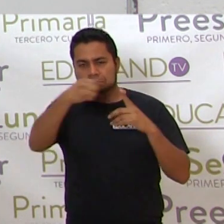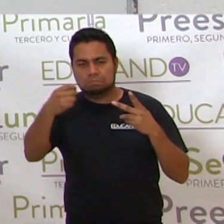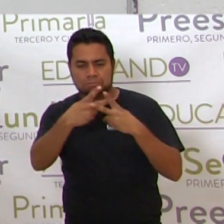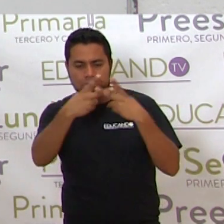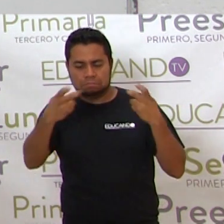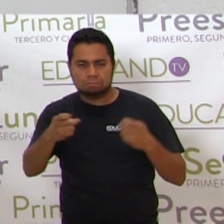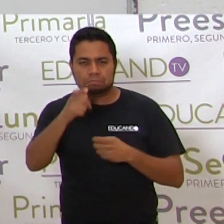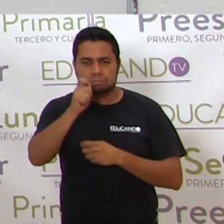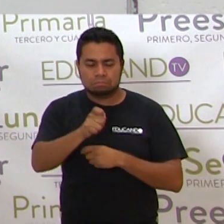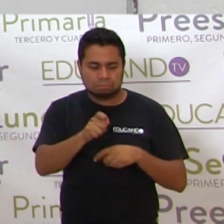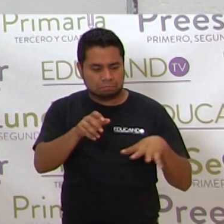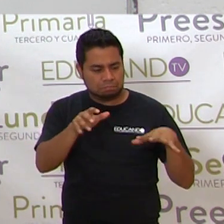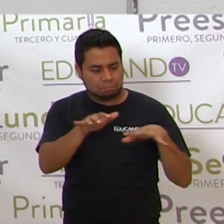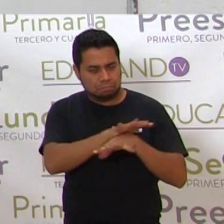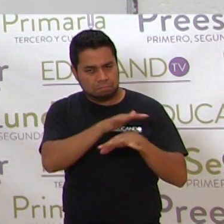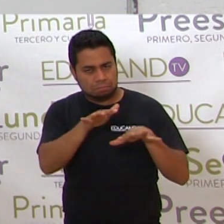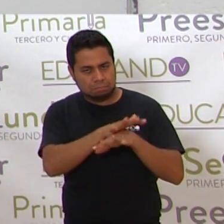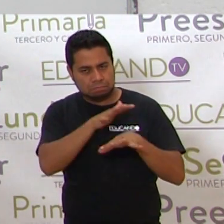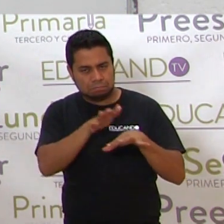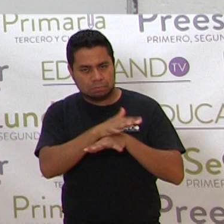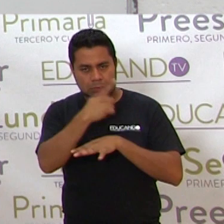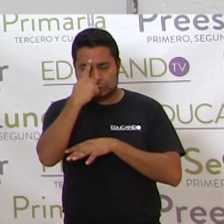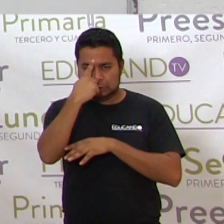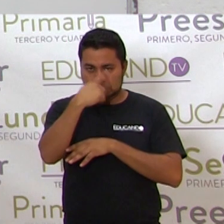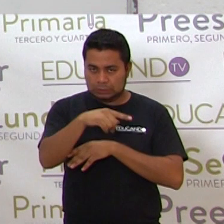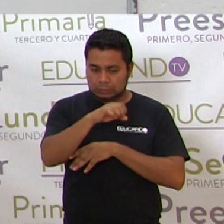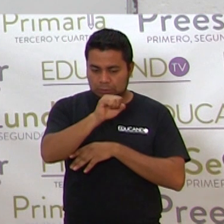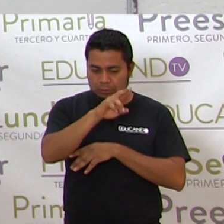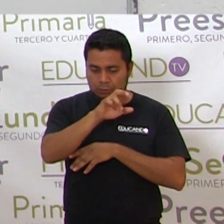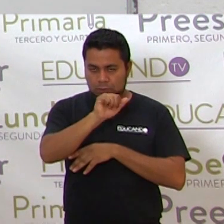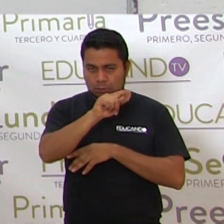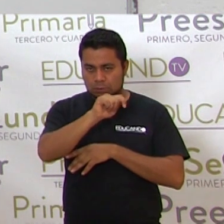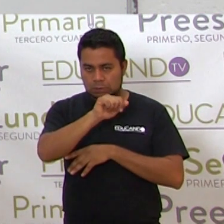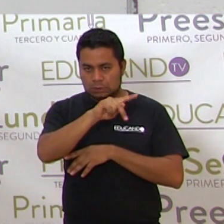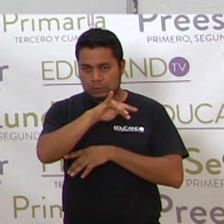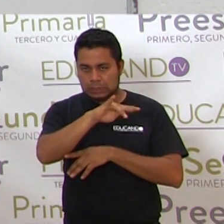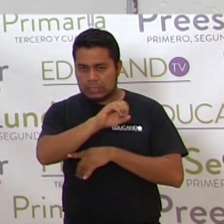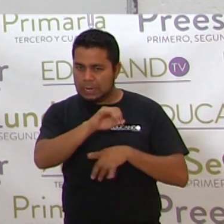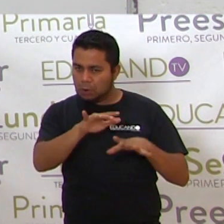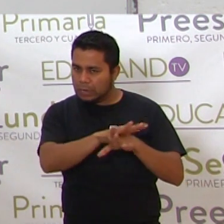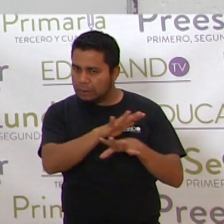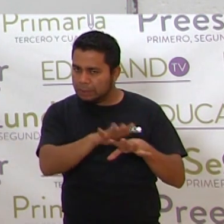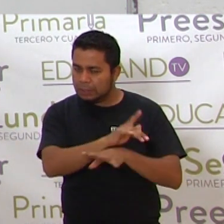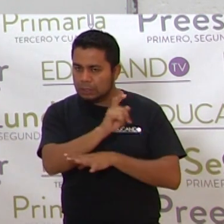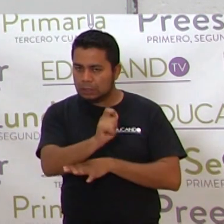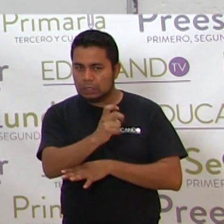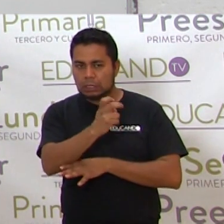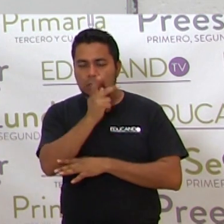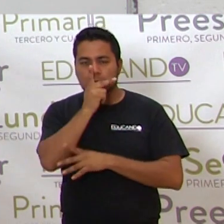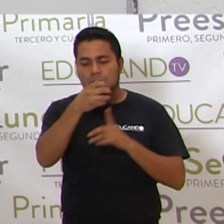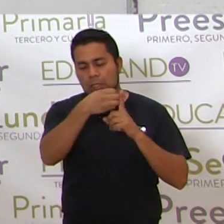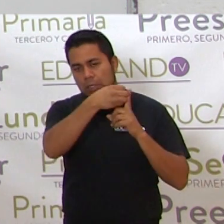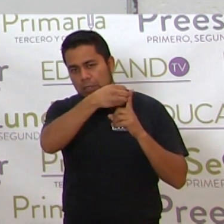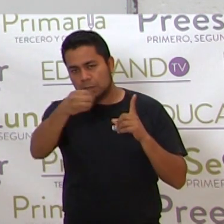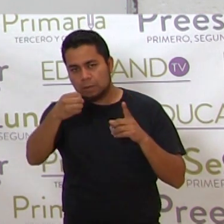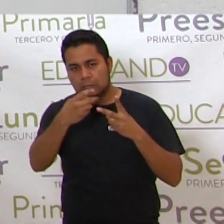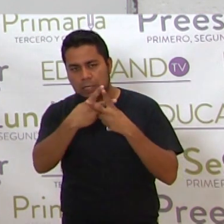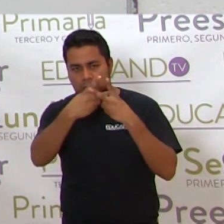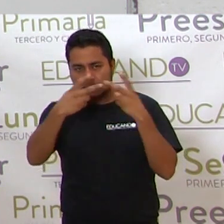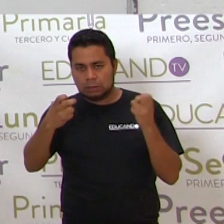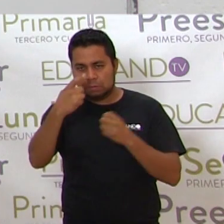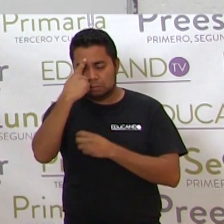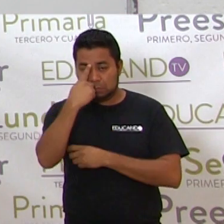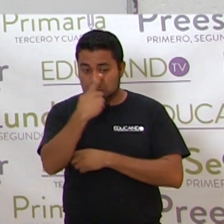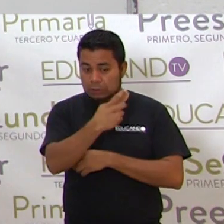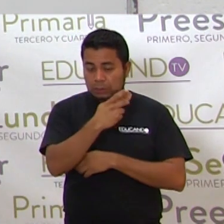a modificar al sustantivo. Bien, estas frases adjetivas que van a ser